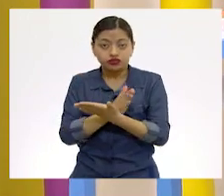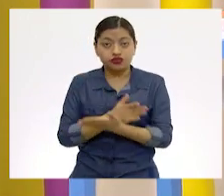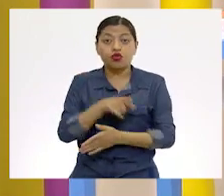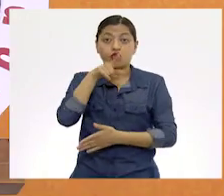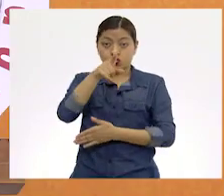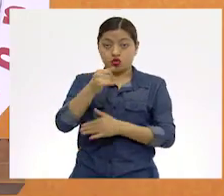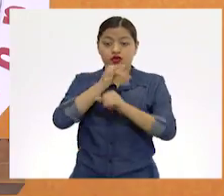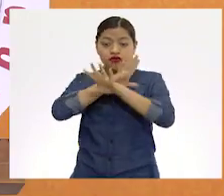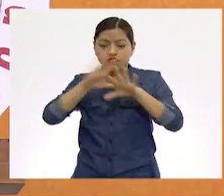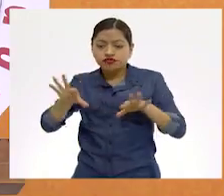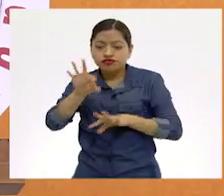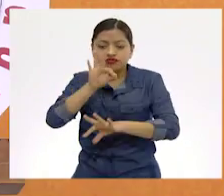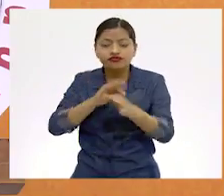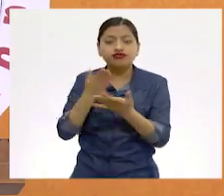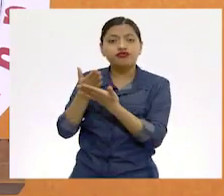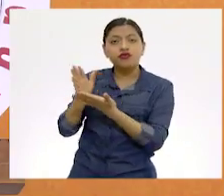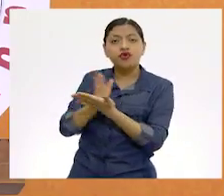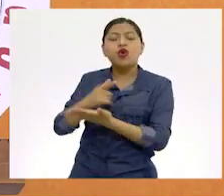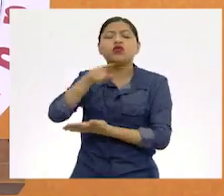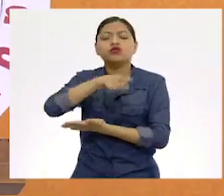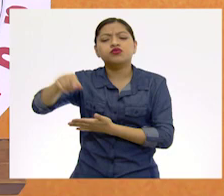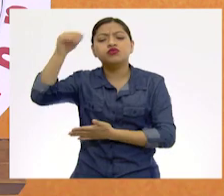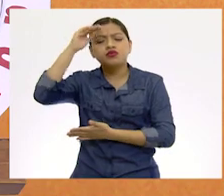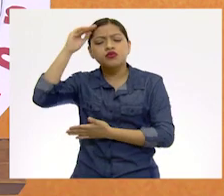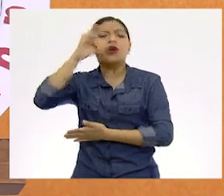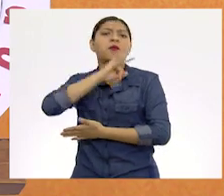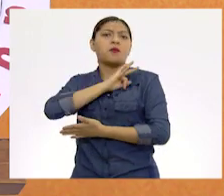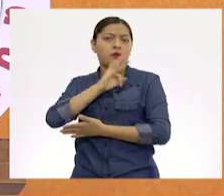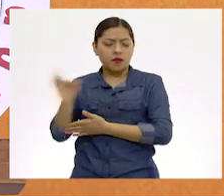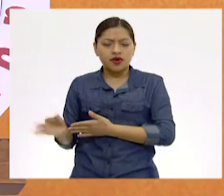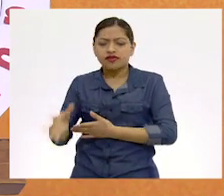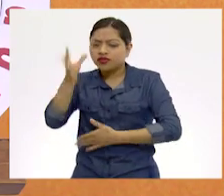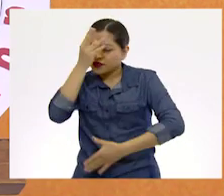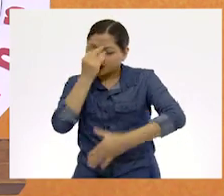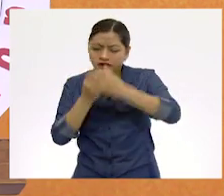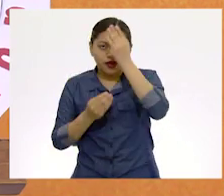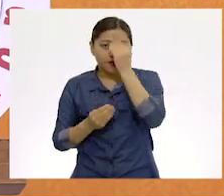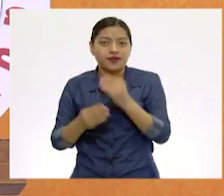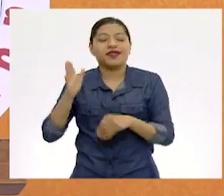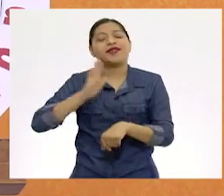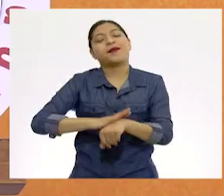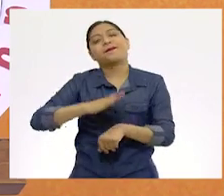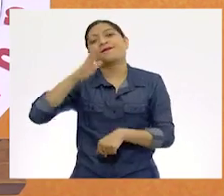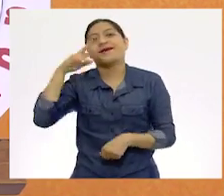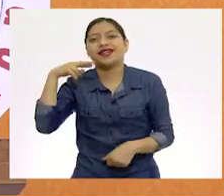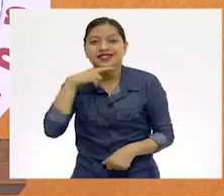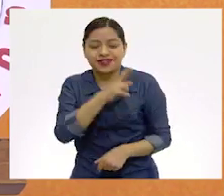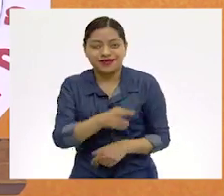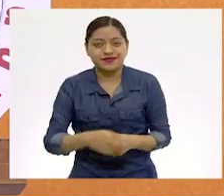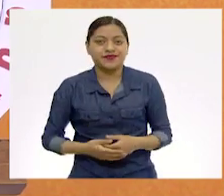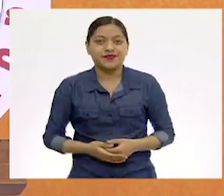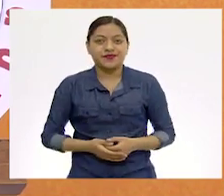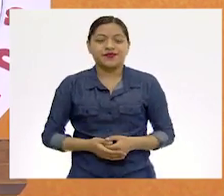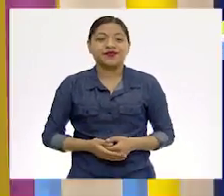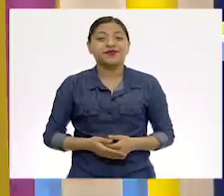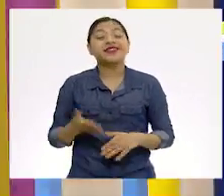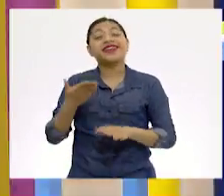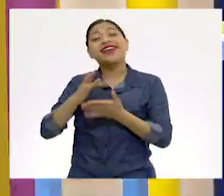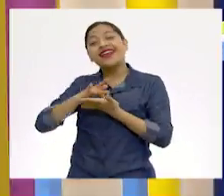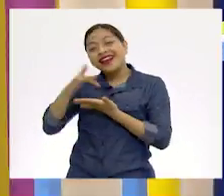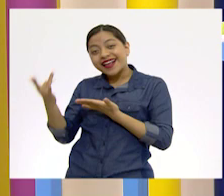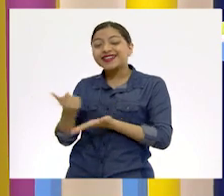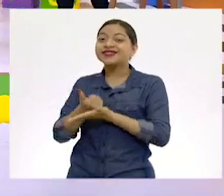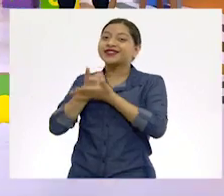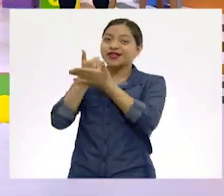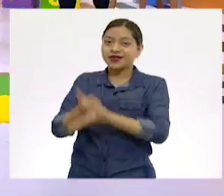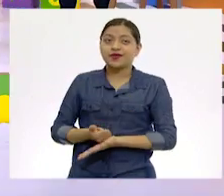información, podemos reflexionar mejor sobre ella y aprender de una manera más rápida. Muy bien, Eric. Gracias por ayudarme.